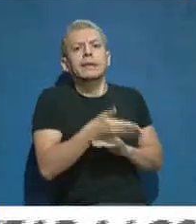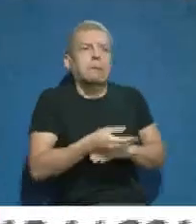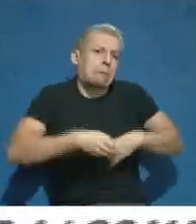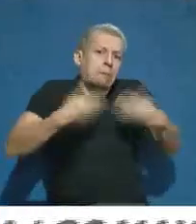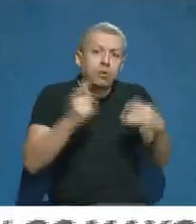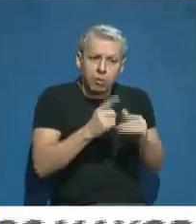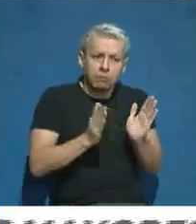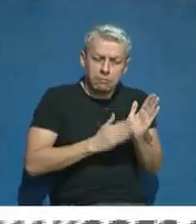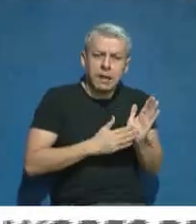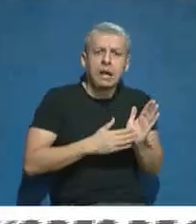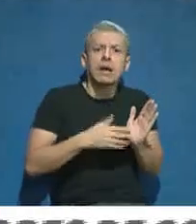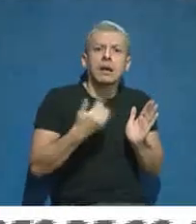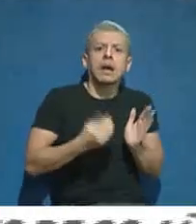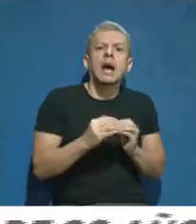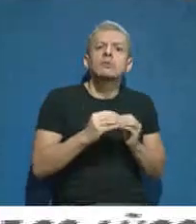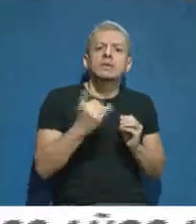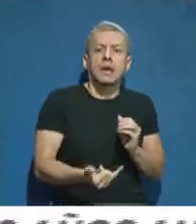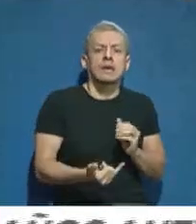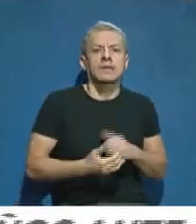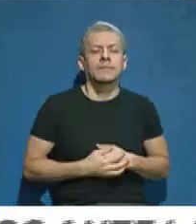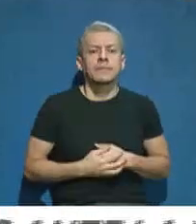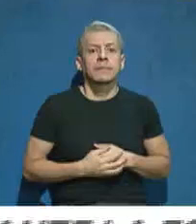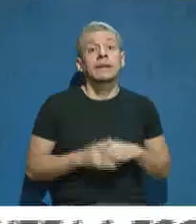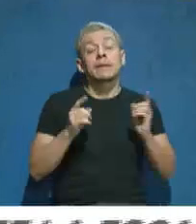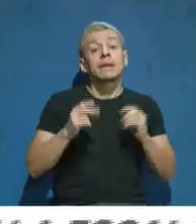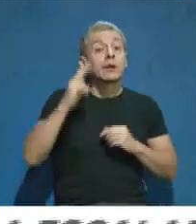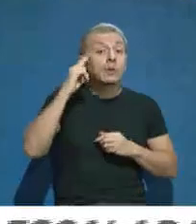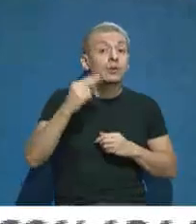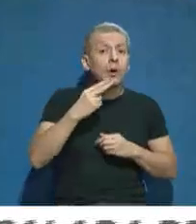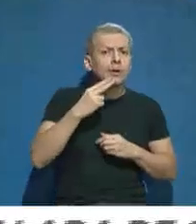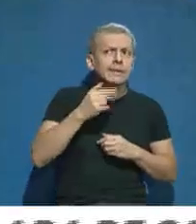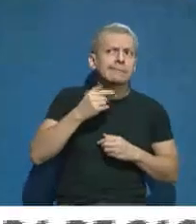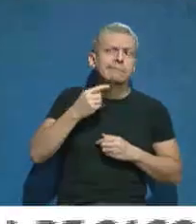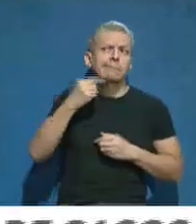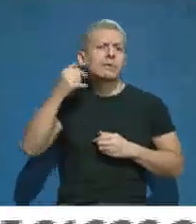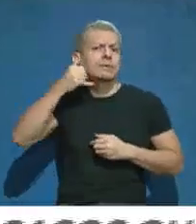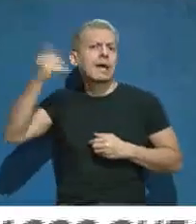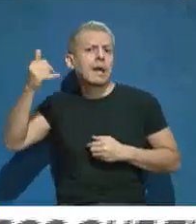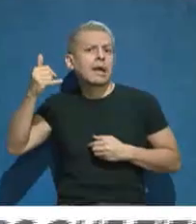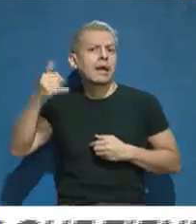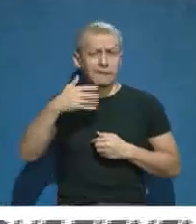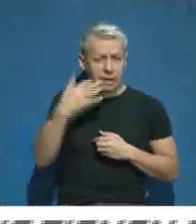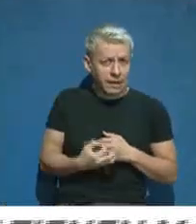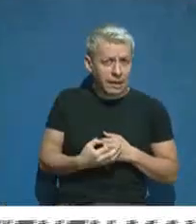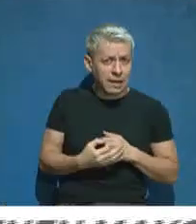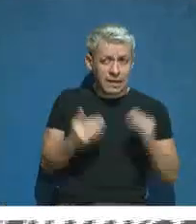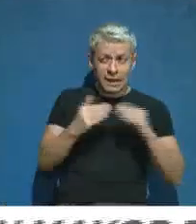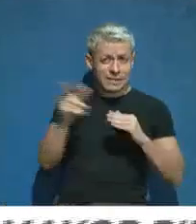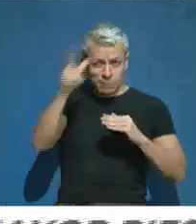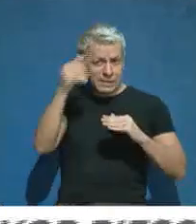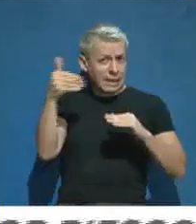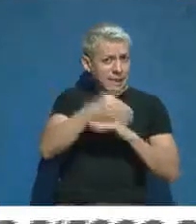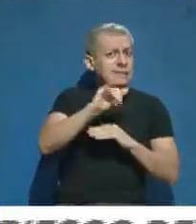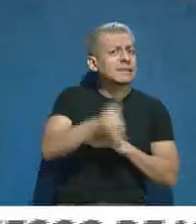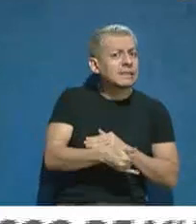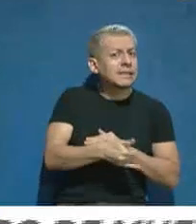y esto te lo deben explicar. Inclusive podés chequear en el 911 si realmente en tu vivienda te van a hacer un allanamiento o llamar a algunos